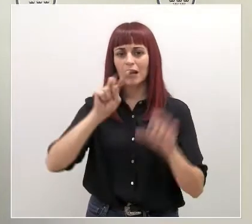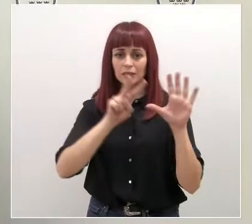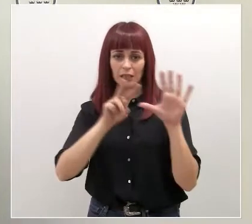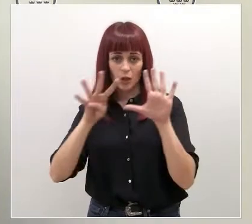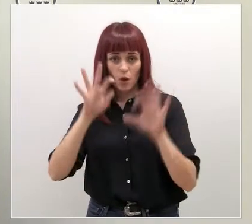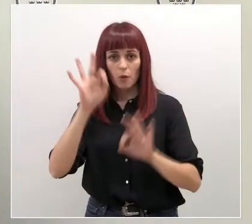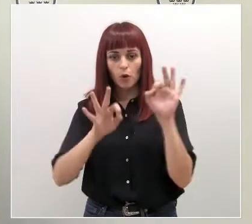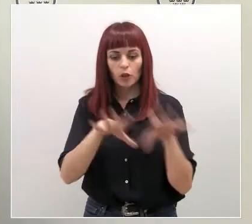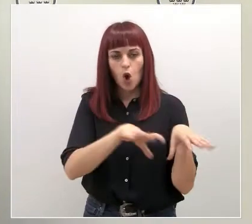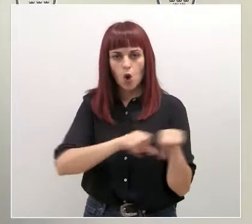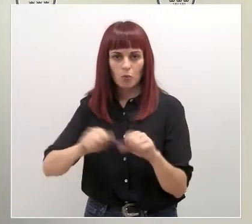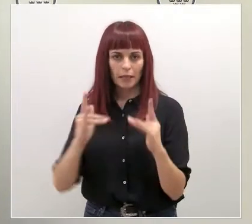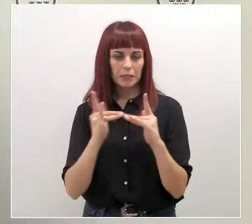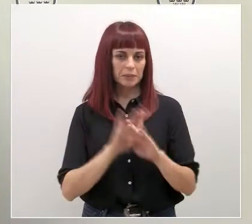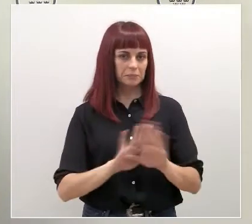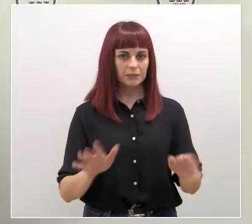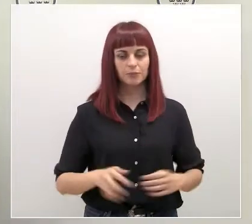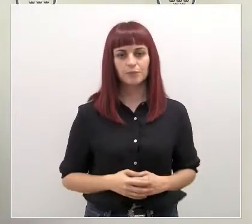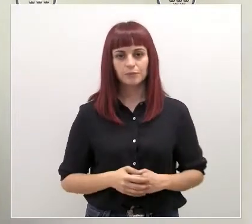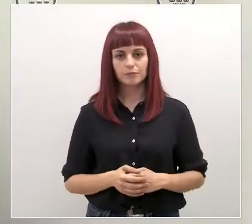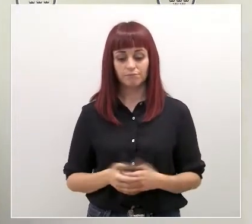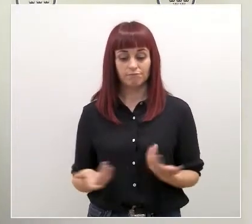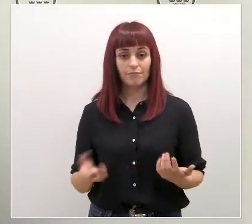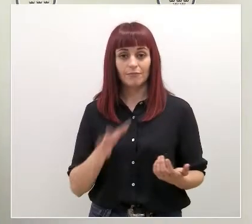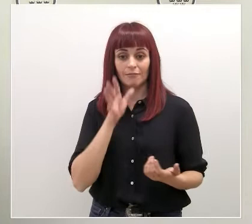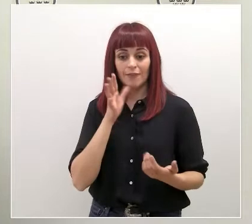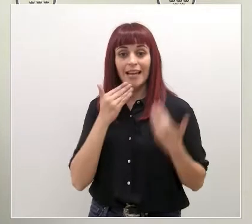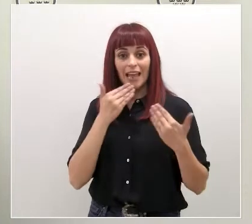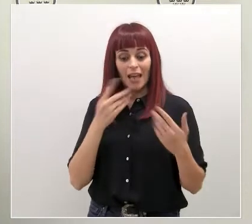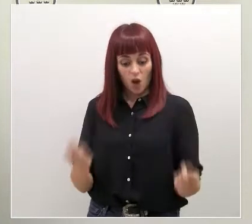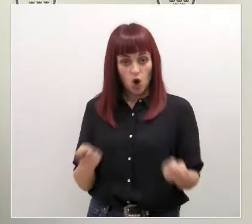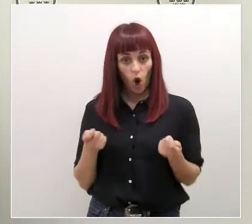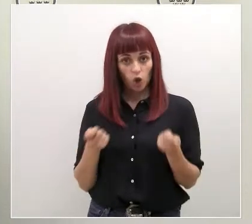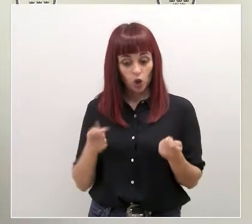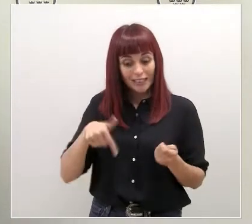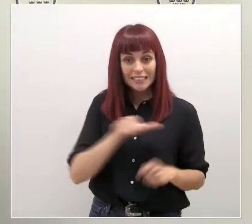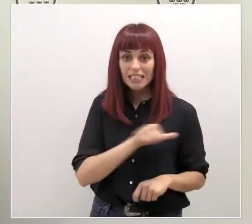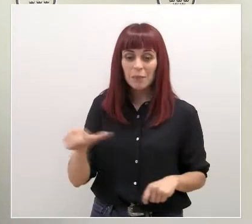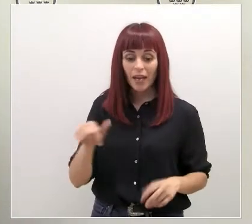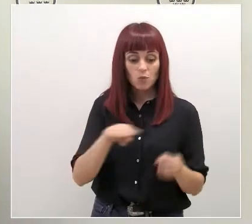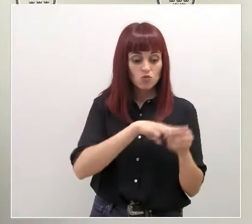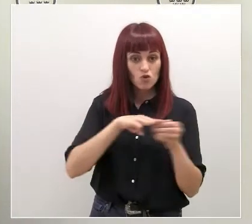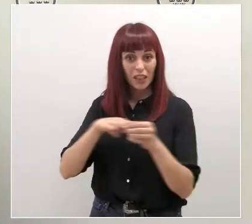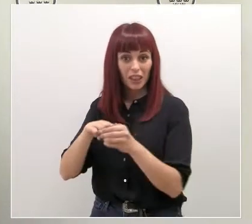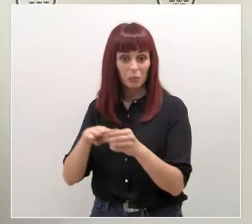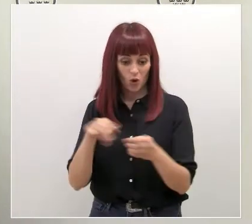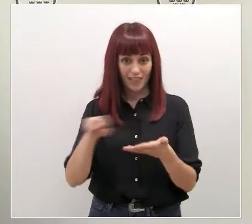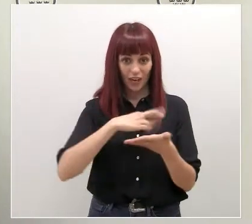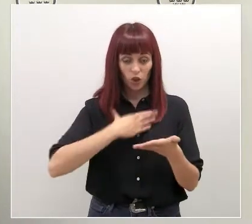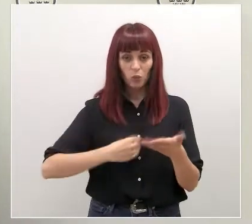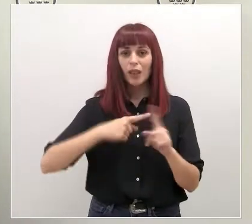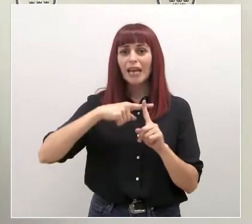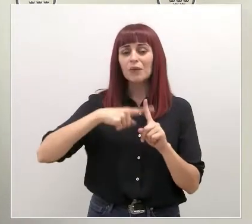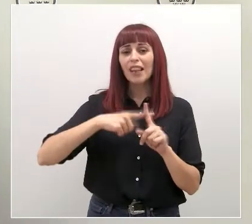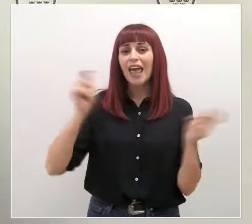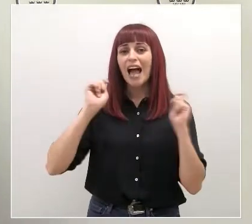3,79% de ocupación. Reflejo de esta contención es que esta semana no tenemos a ningún municipio de la región en nivel de